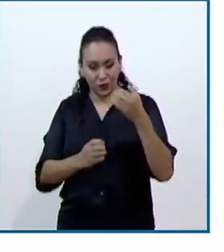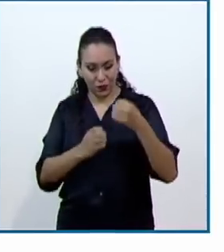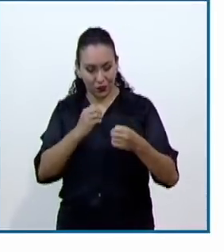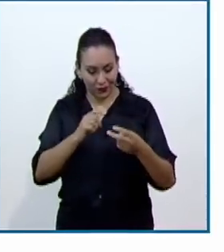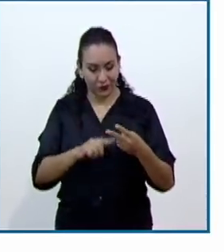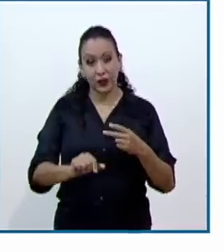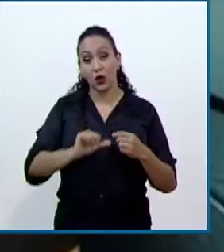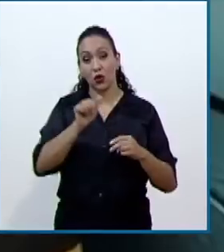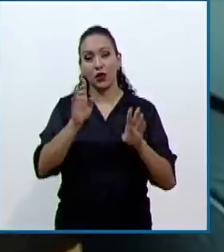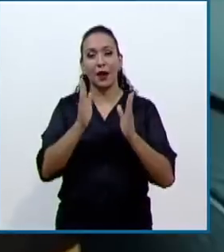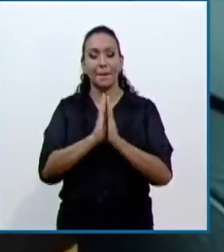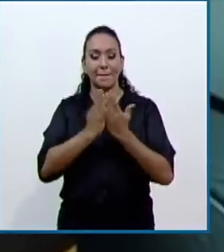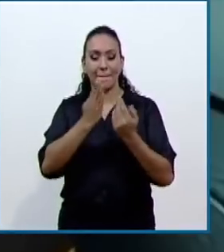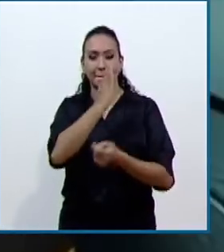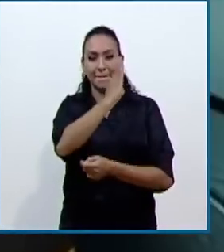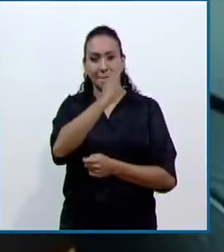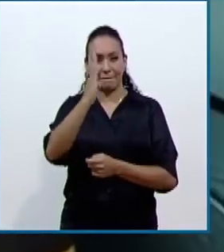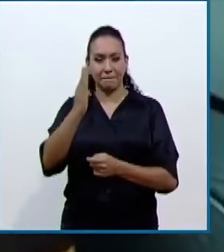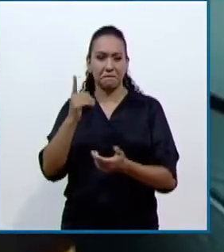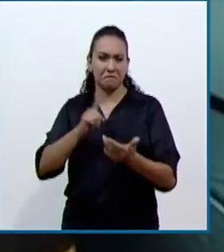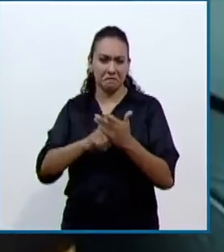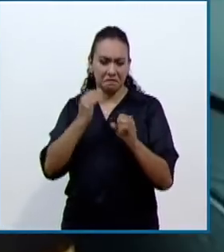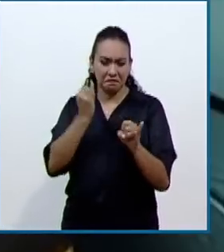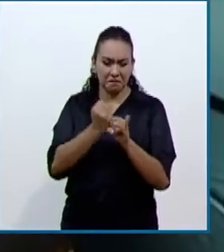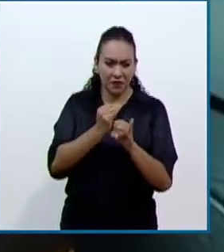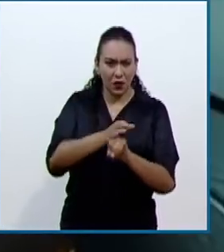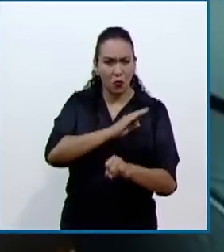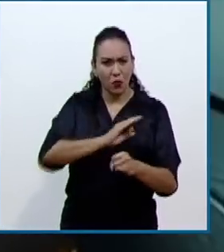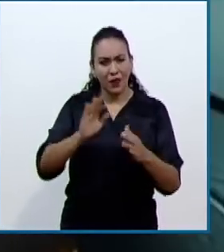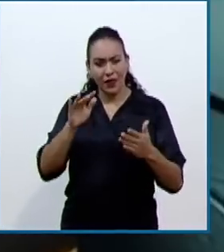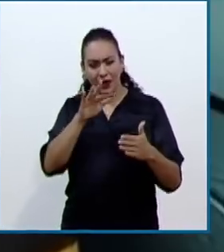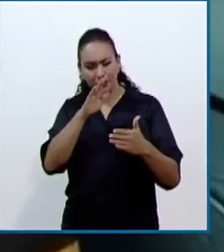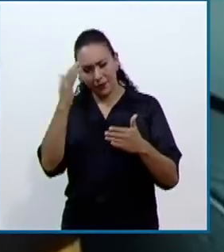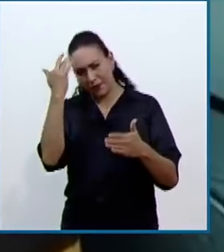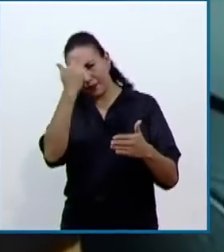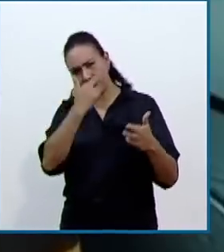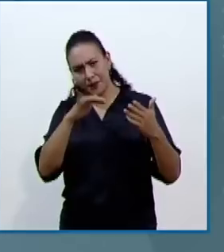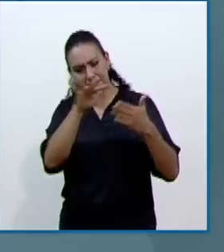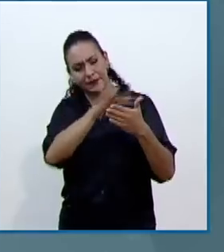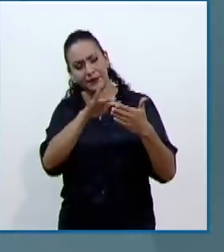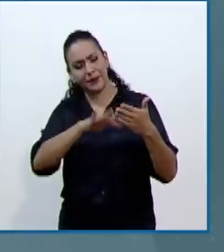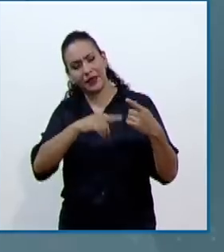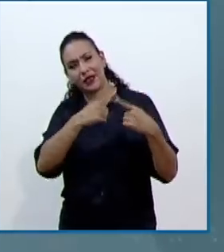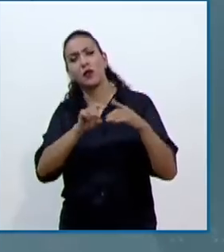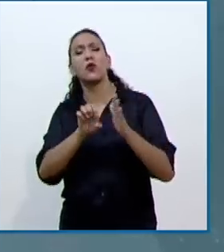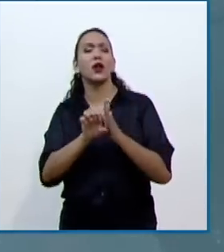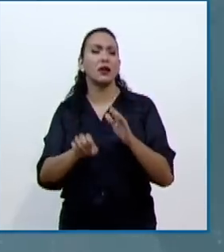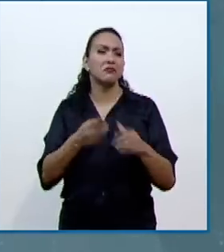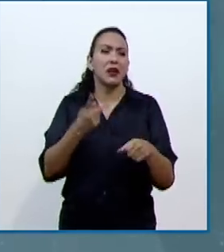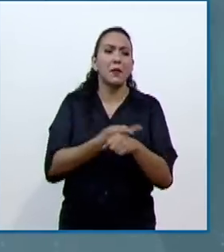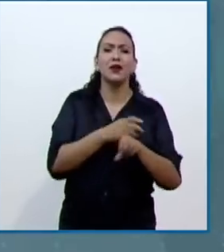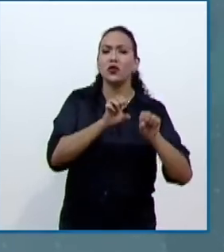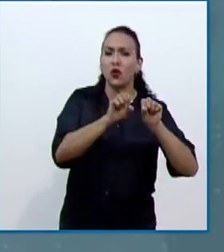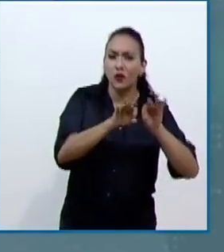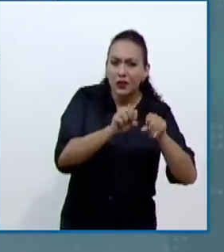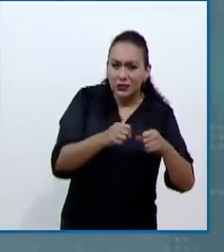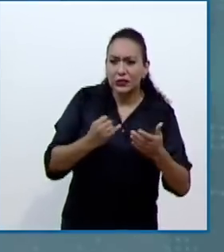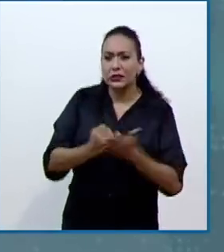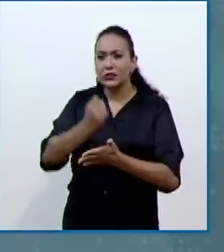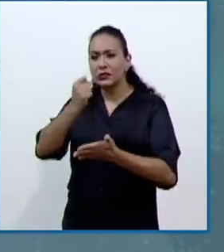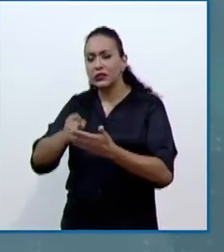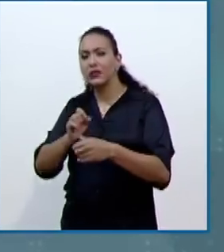la biblioteca virtual, en la que se pueden consultar las resoluciones de juzgados y tribunales, así como conocer más sobre su